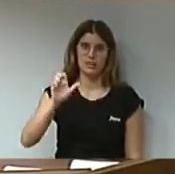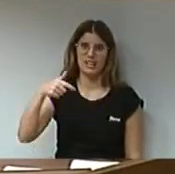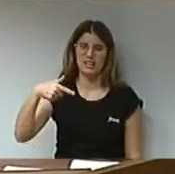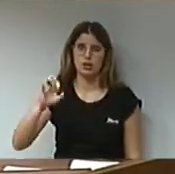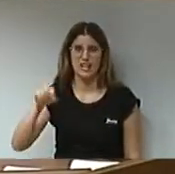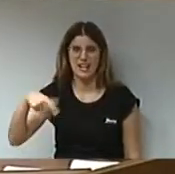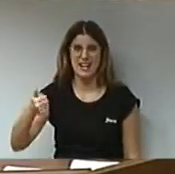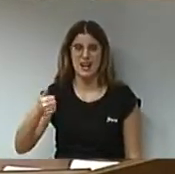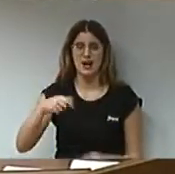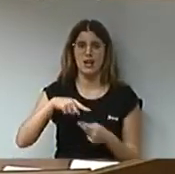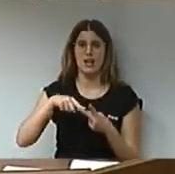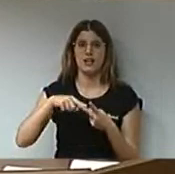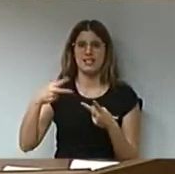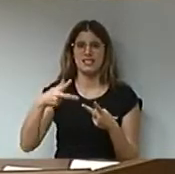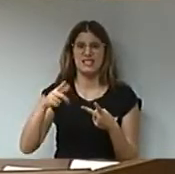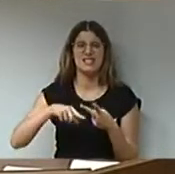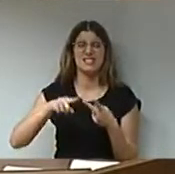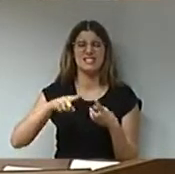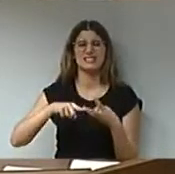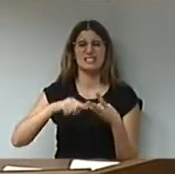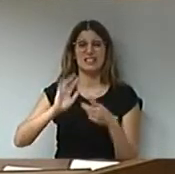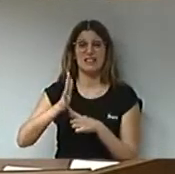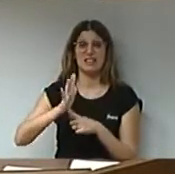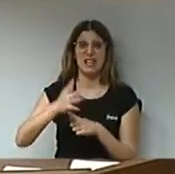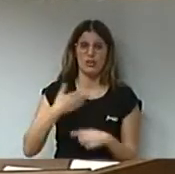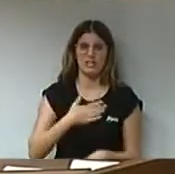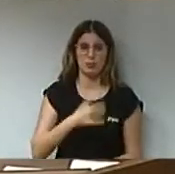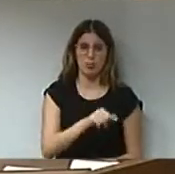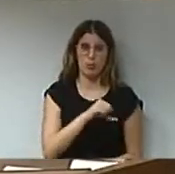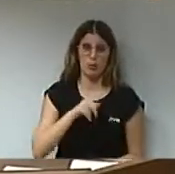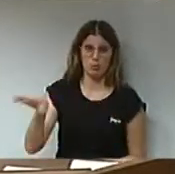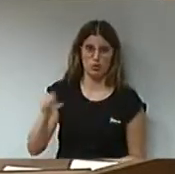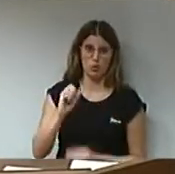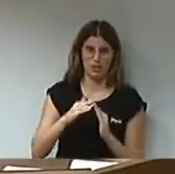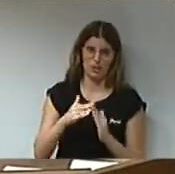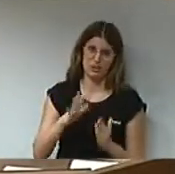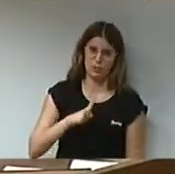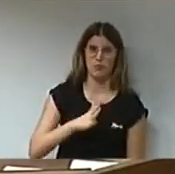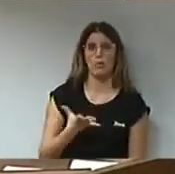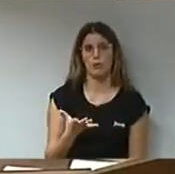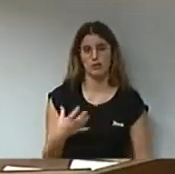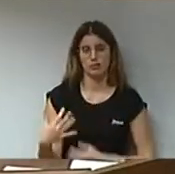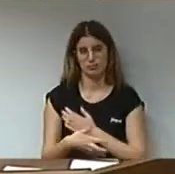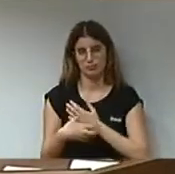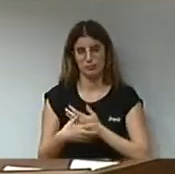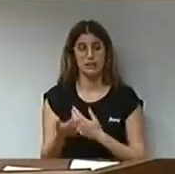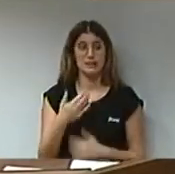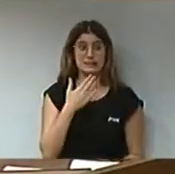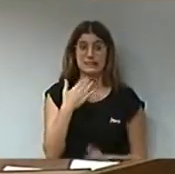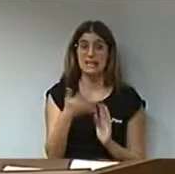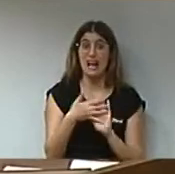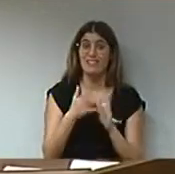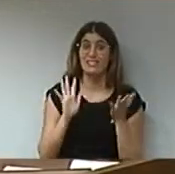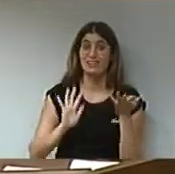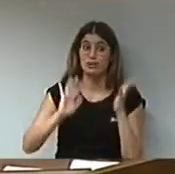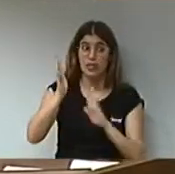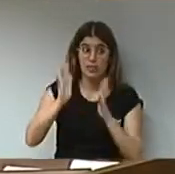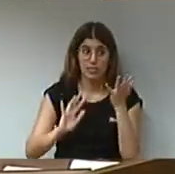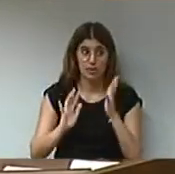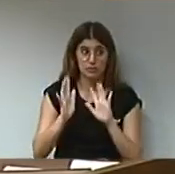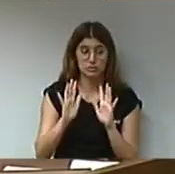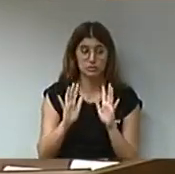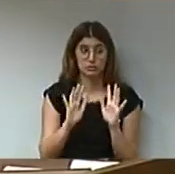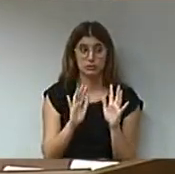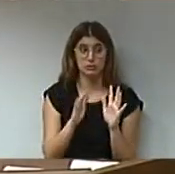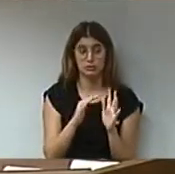casa. No me hable del clínico, señor Puig. No me ponga ese ejemplo. No lo puede hacer. Y si me va a hablar de los incendios... Si me va a hablar